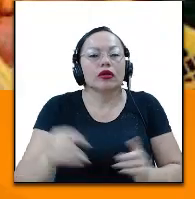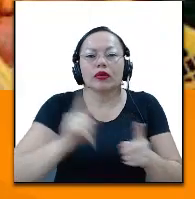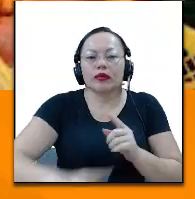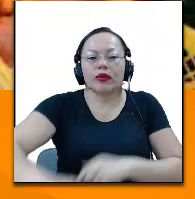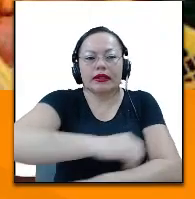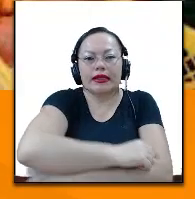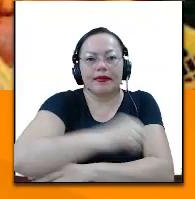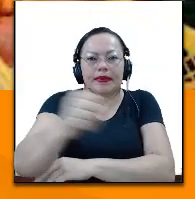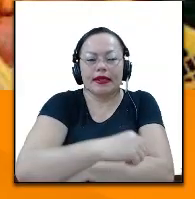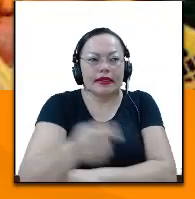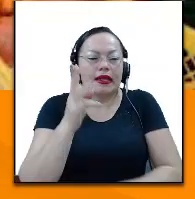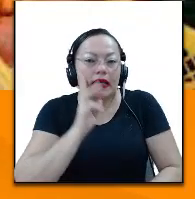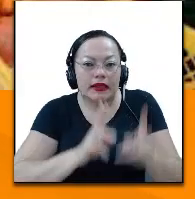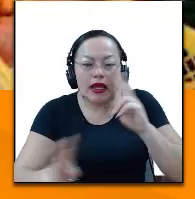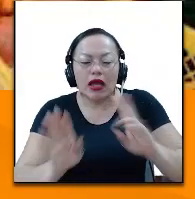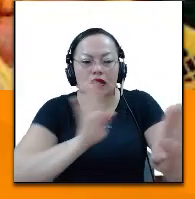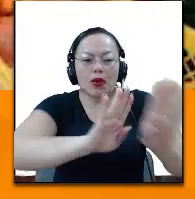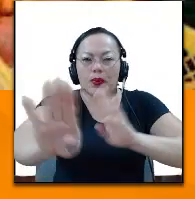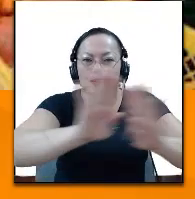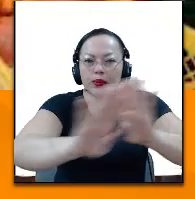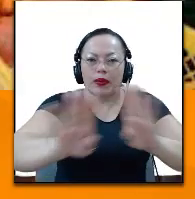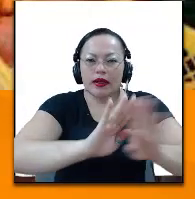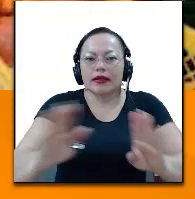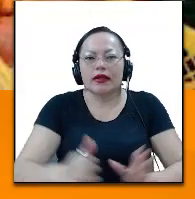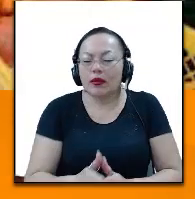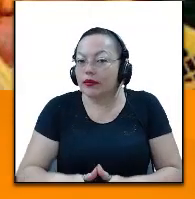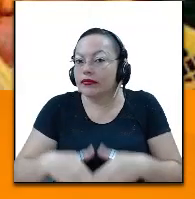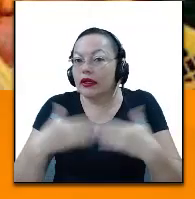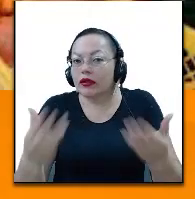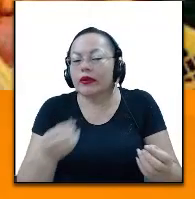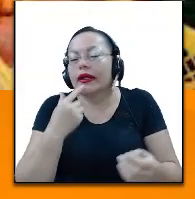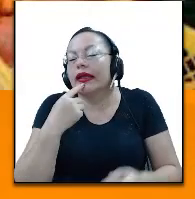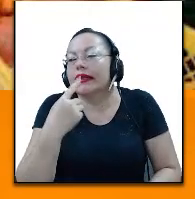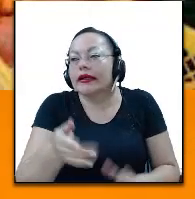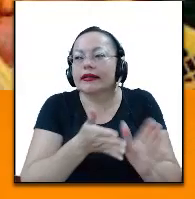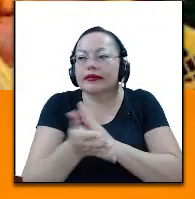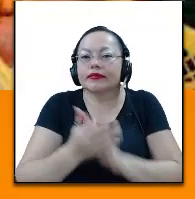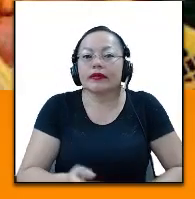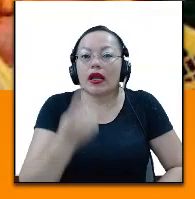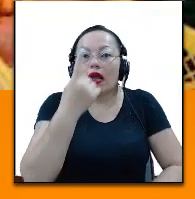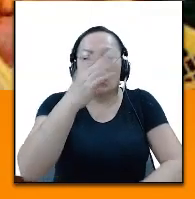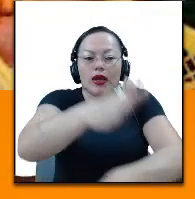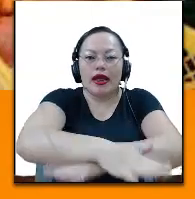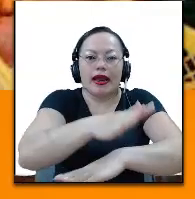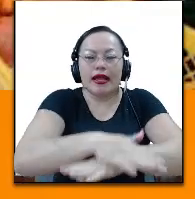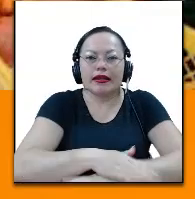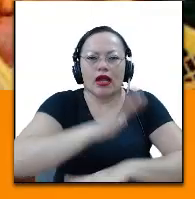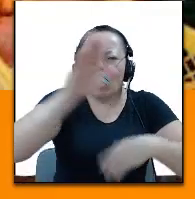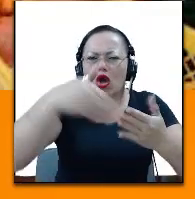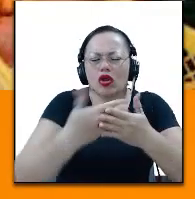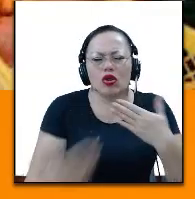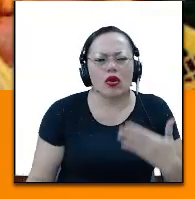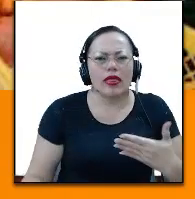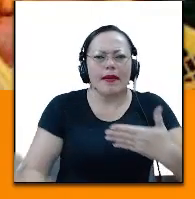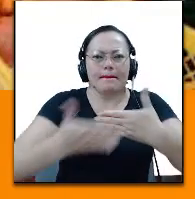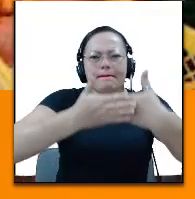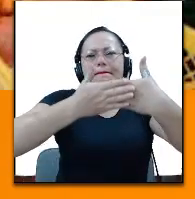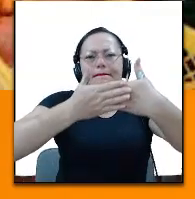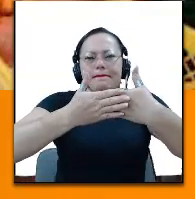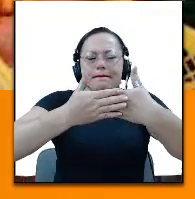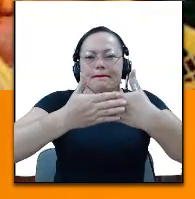ventanillas ni puertas laterales. Es decir, a la 1 de la tarde se cierra este